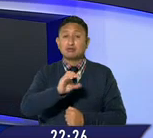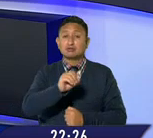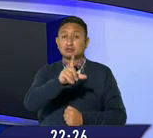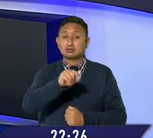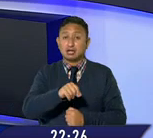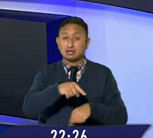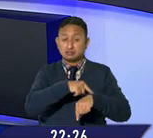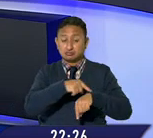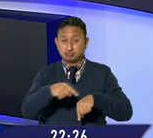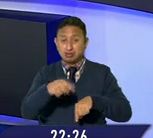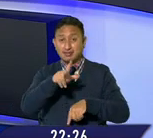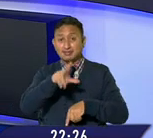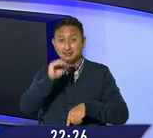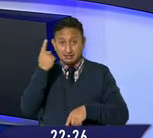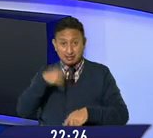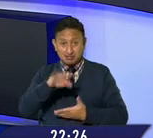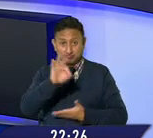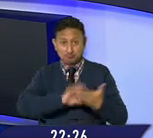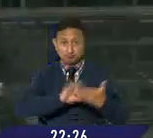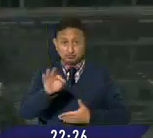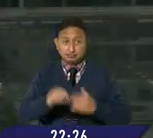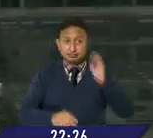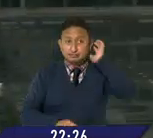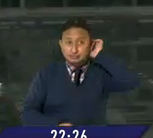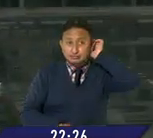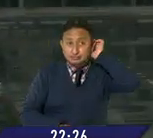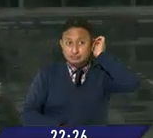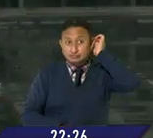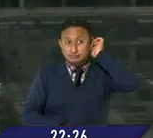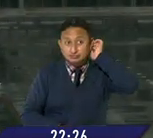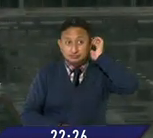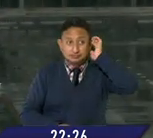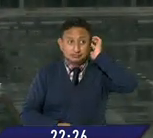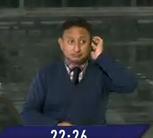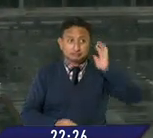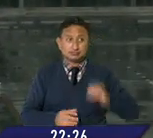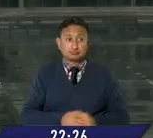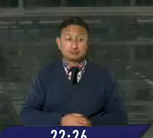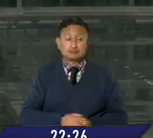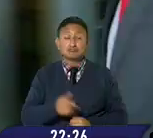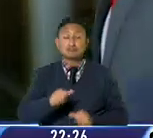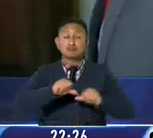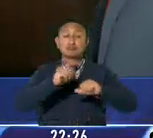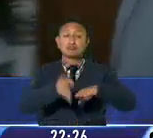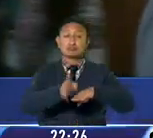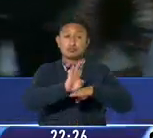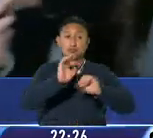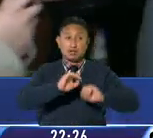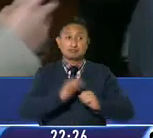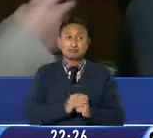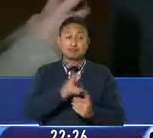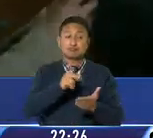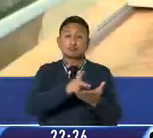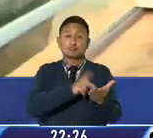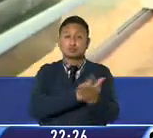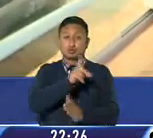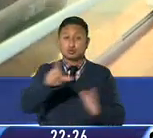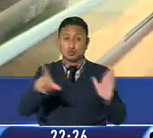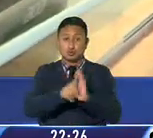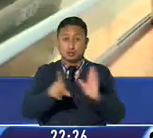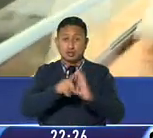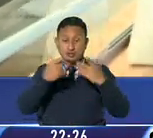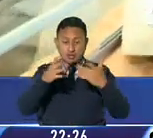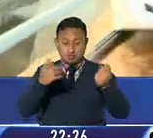de 30 días. En la Asamblea Nacional ya está el proyecto de ley enviado por el Ejecutivo para el